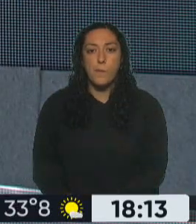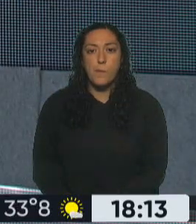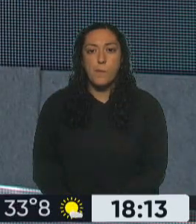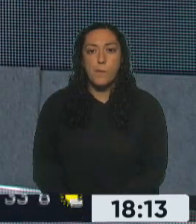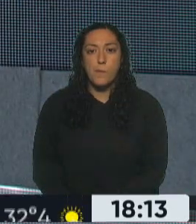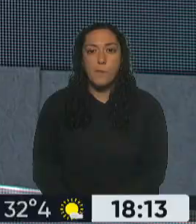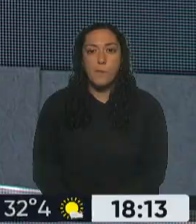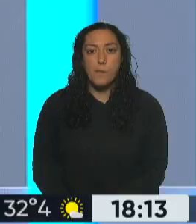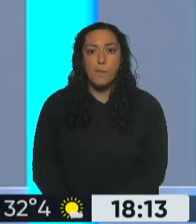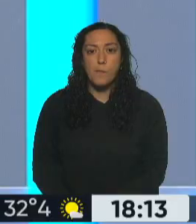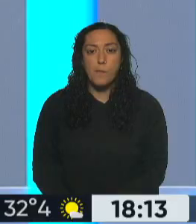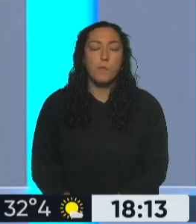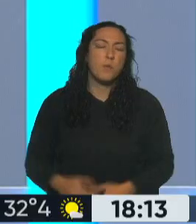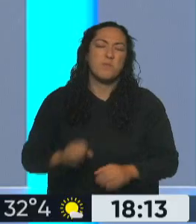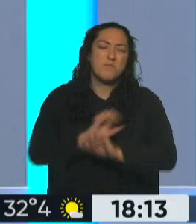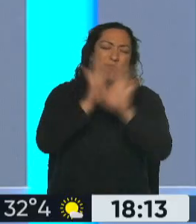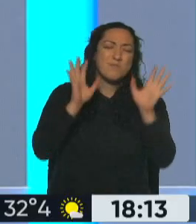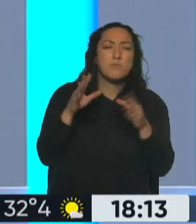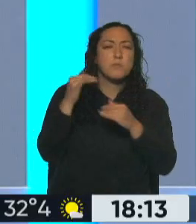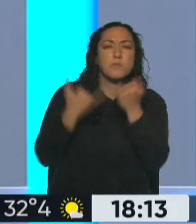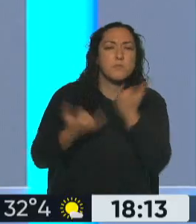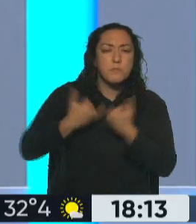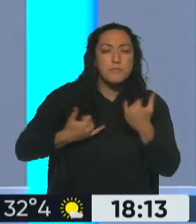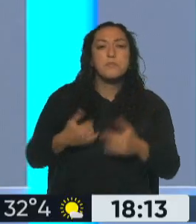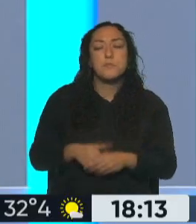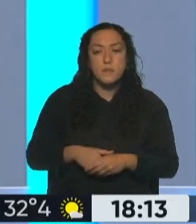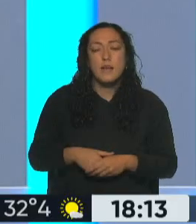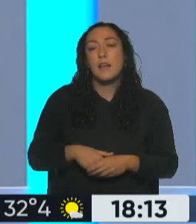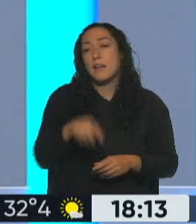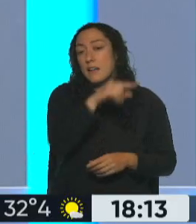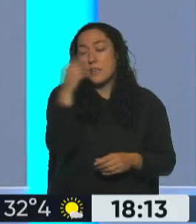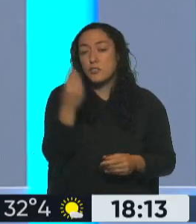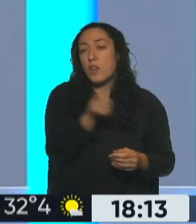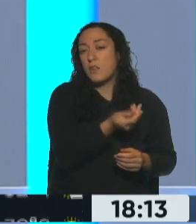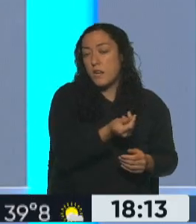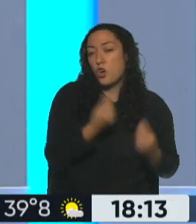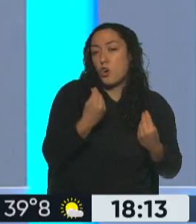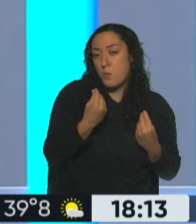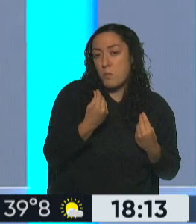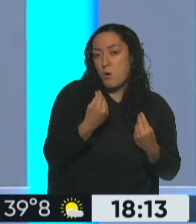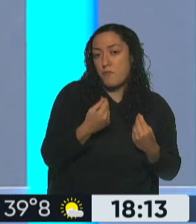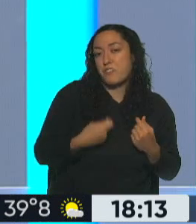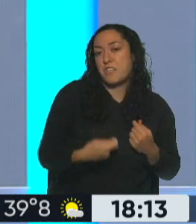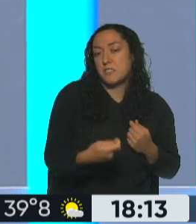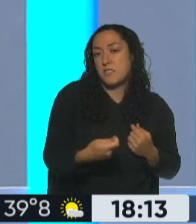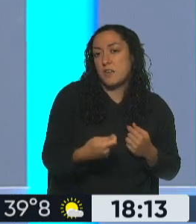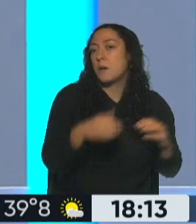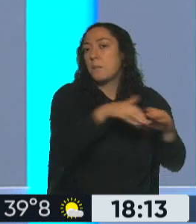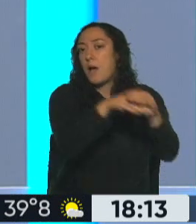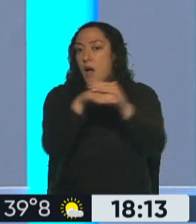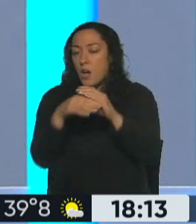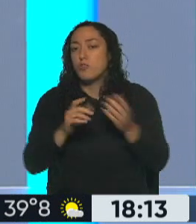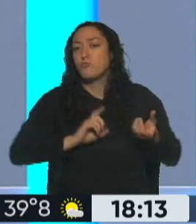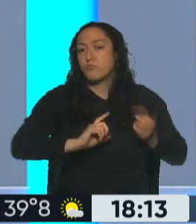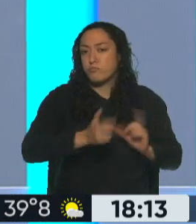Pásamelo limpio. Te paso en limpio. El Tesoro Nacional se financia con plata de los bancos y los fondos de inversión. Claro. Va